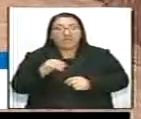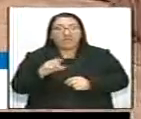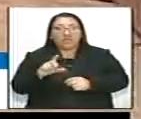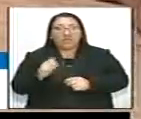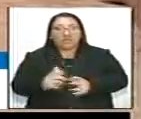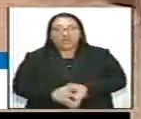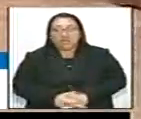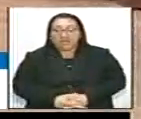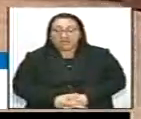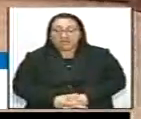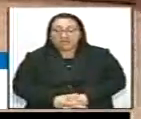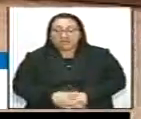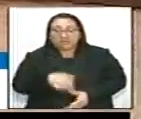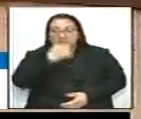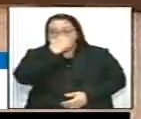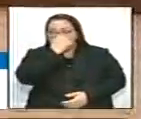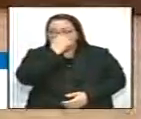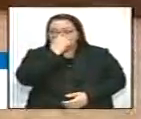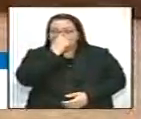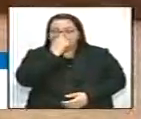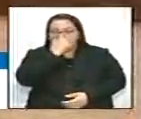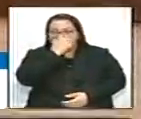congresista Indira Wilca Flores.